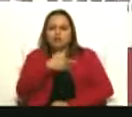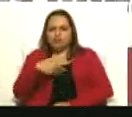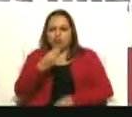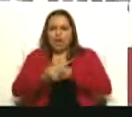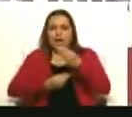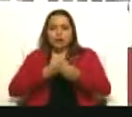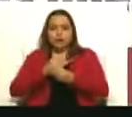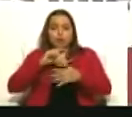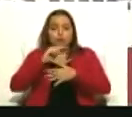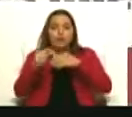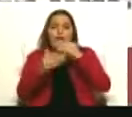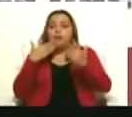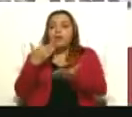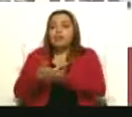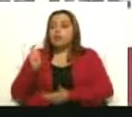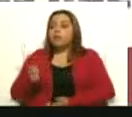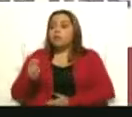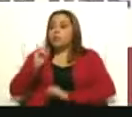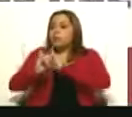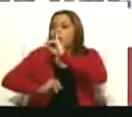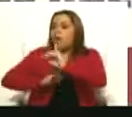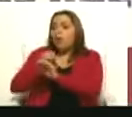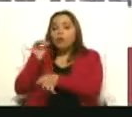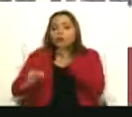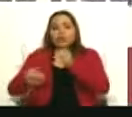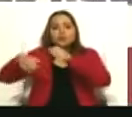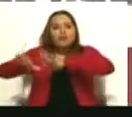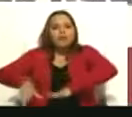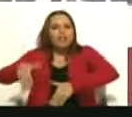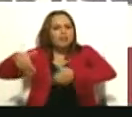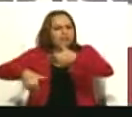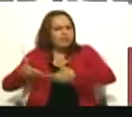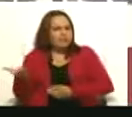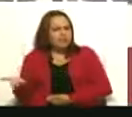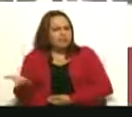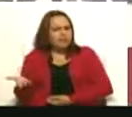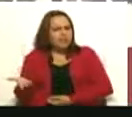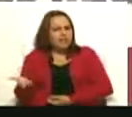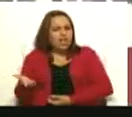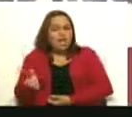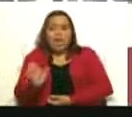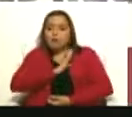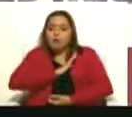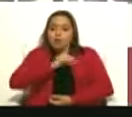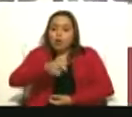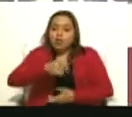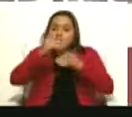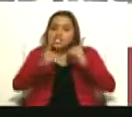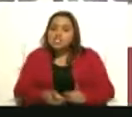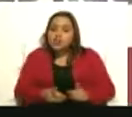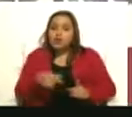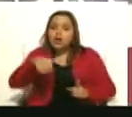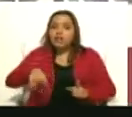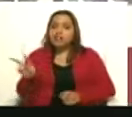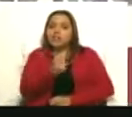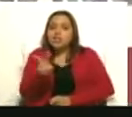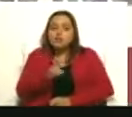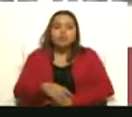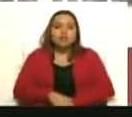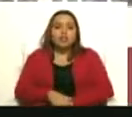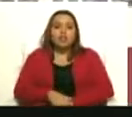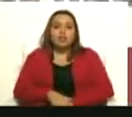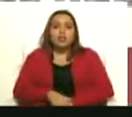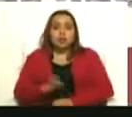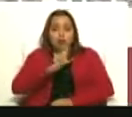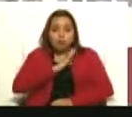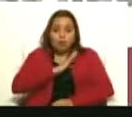de Guyana de pedir a la Corte Internacional de Justicia que detenga el referendo es un asunto que es de exclusiva competencia de los asuntos